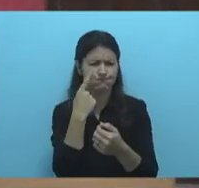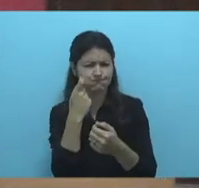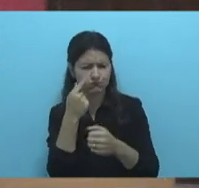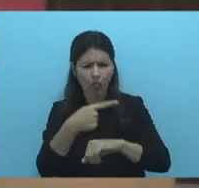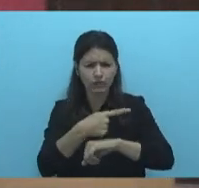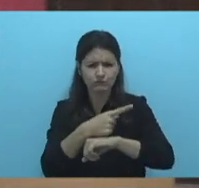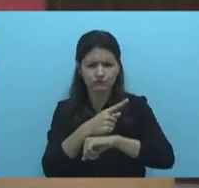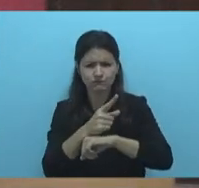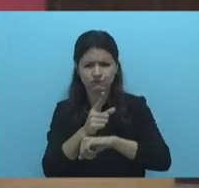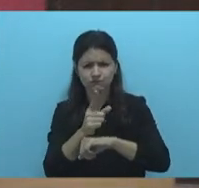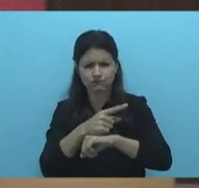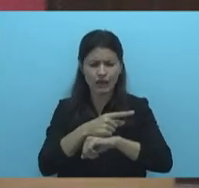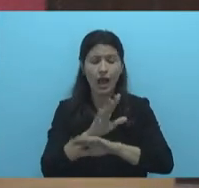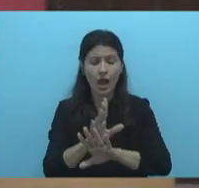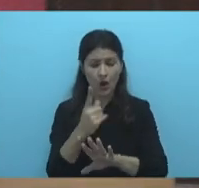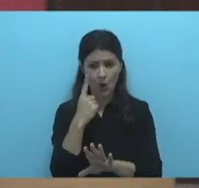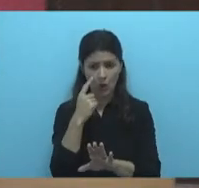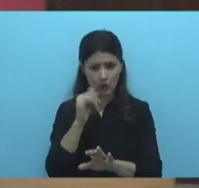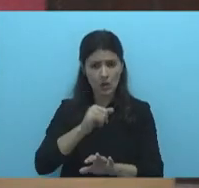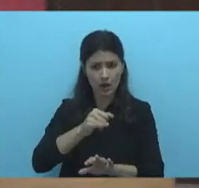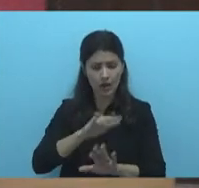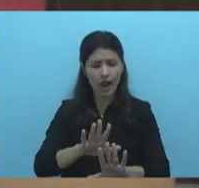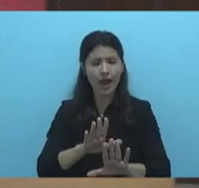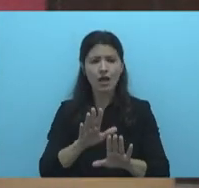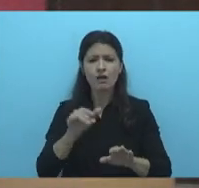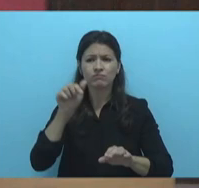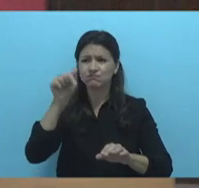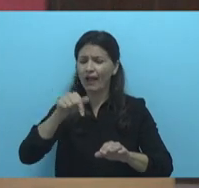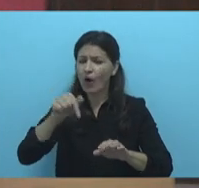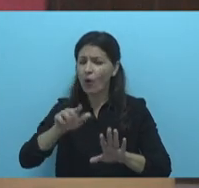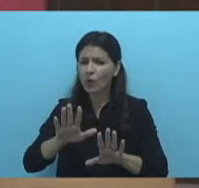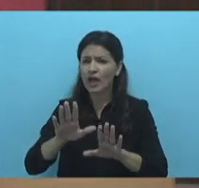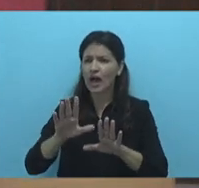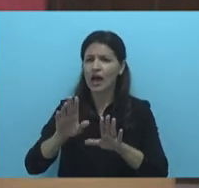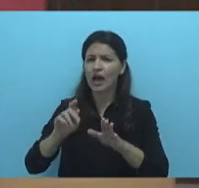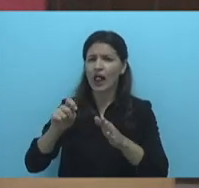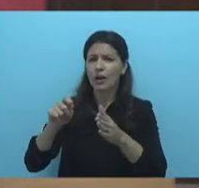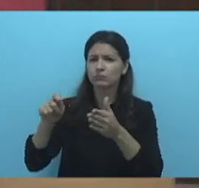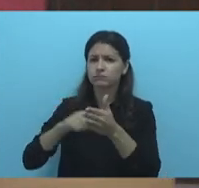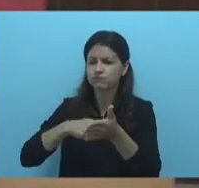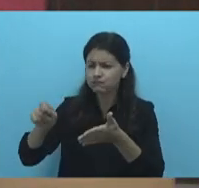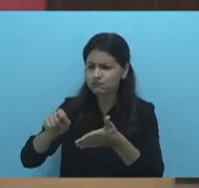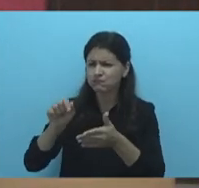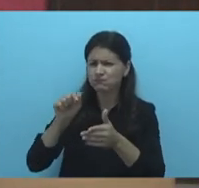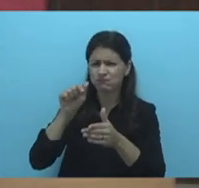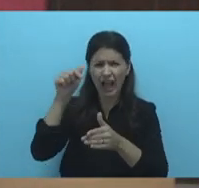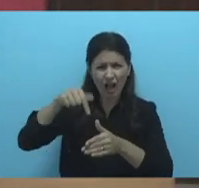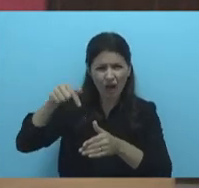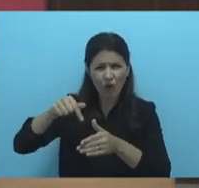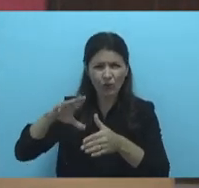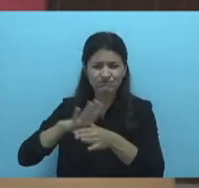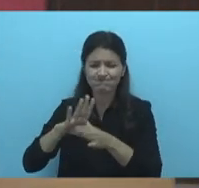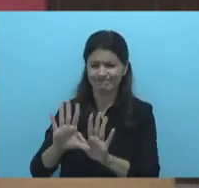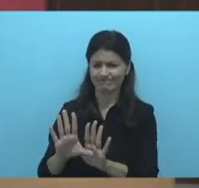pero creemos que las medidas que se han tomado al menos merecen alguna revisión. Uno